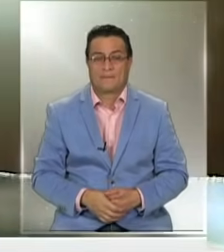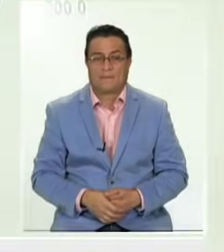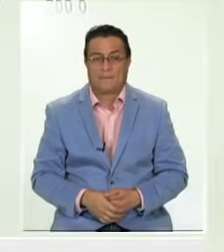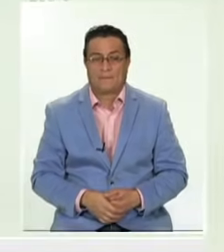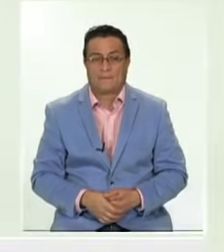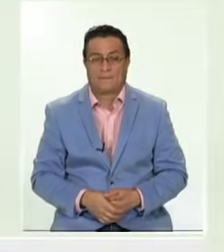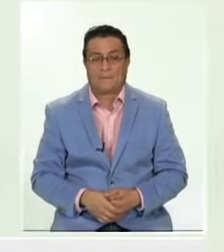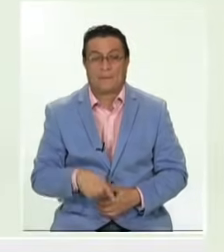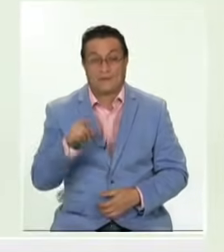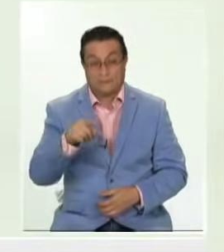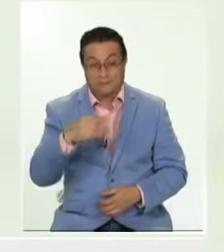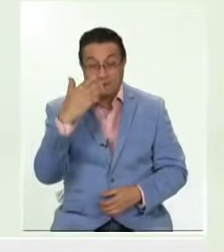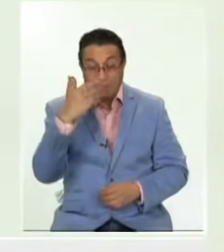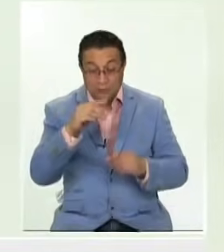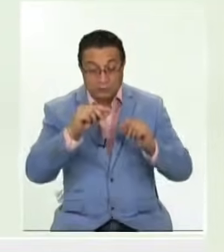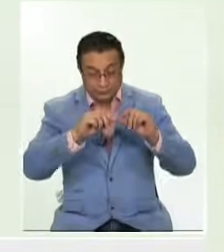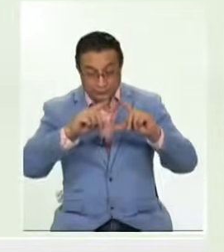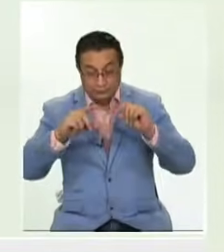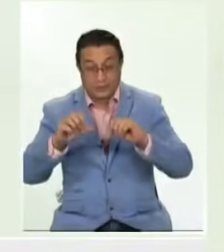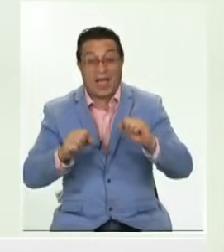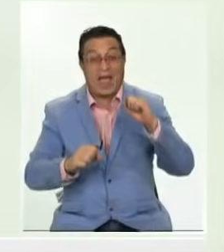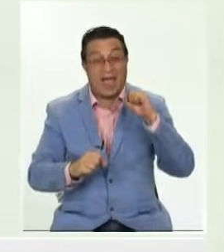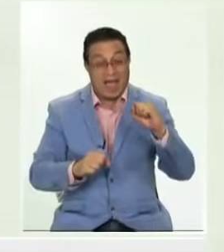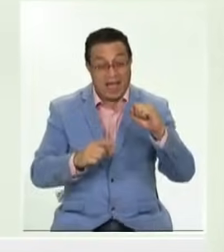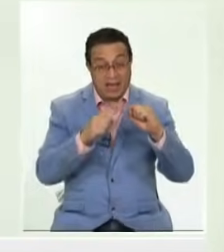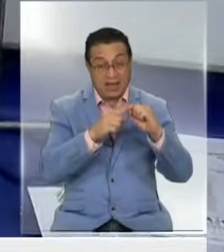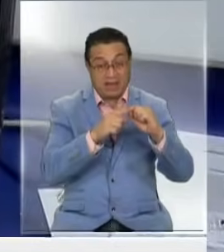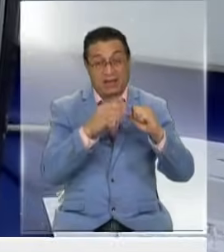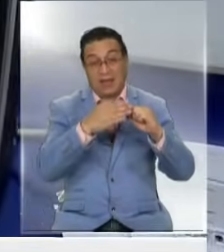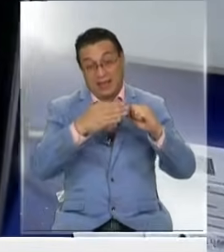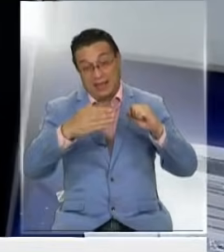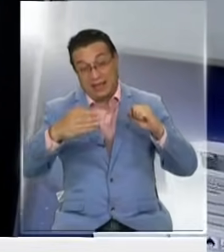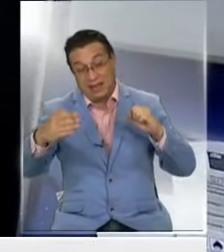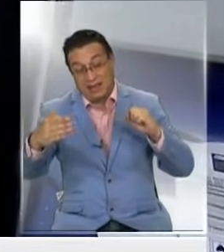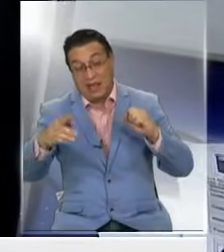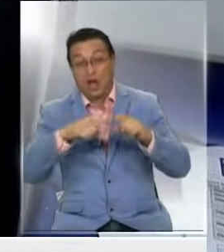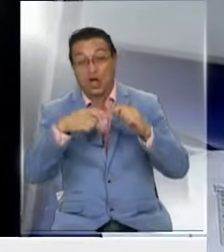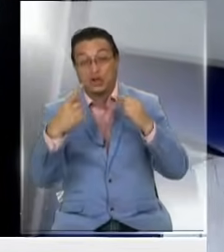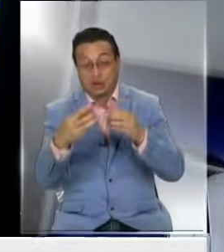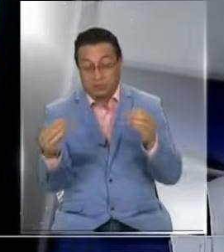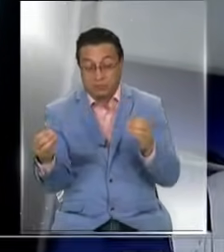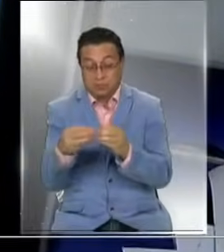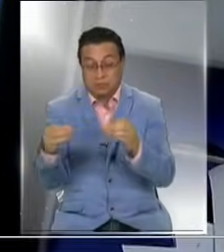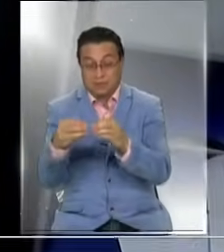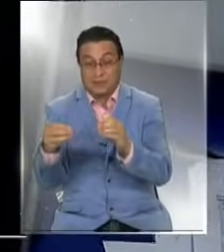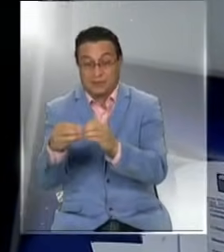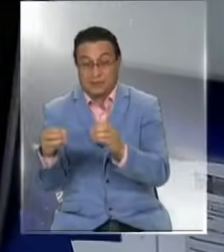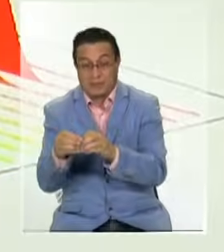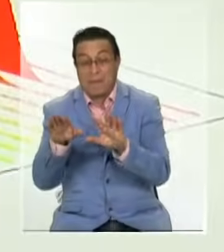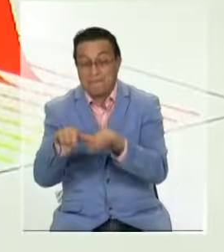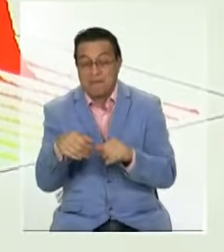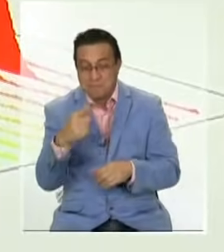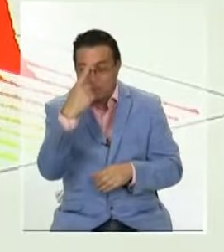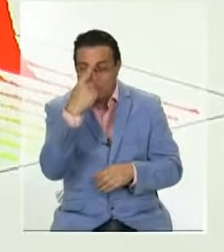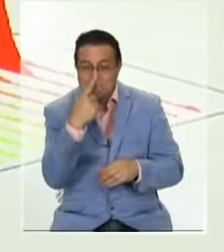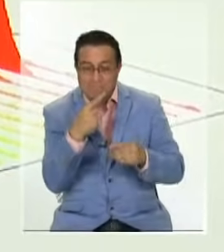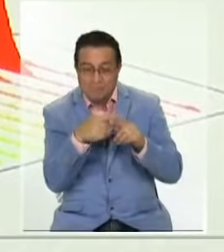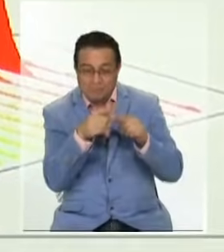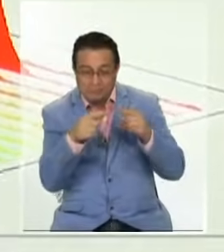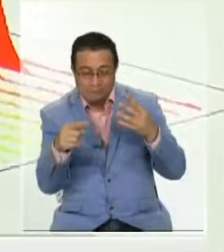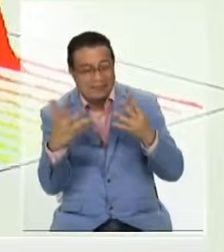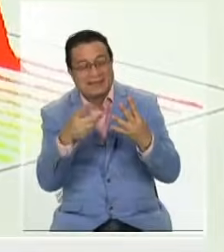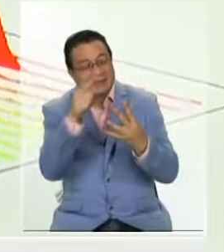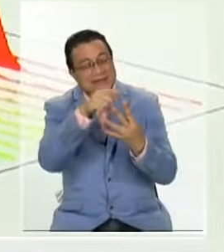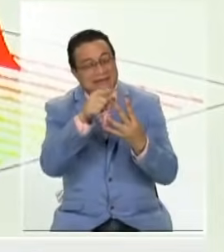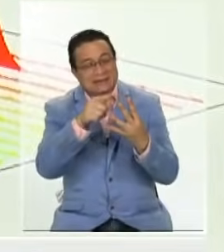Acá tenemos en negro el estándar de la droga A, y hacia atrás todos los otros componentes que nosotros hemos logrado encontrar en esa misma muestra. En la pantalla una